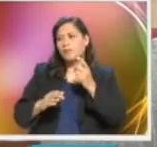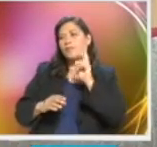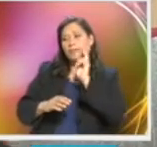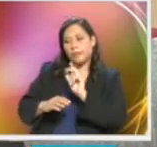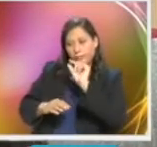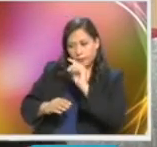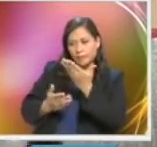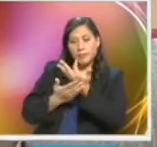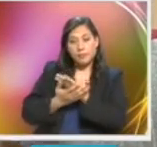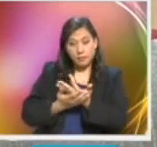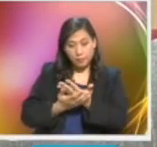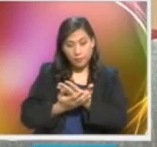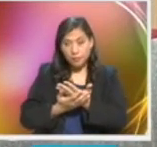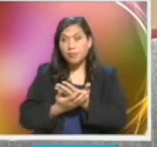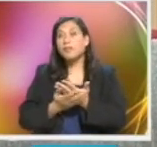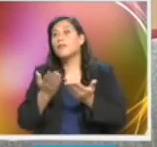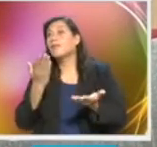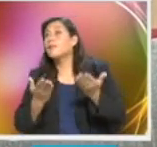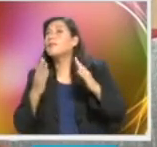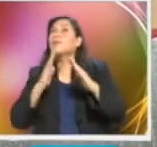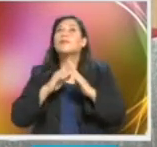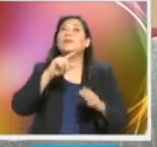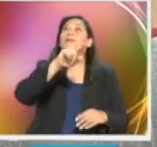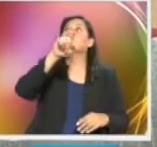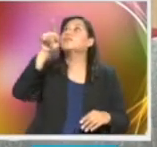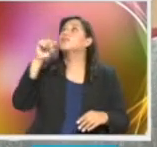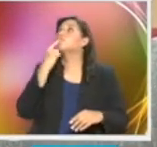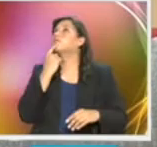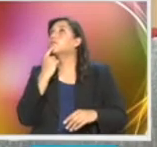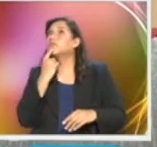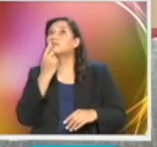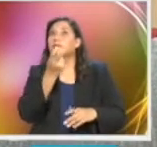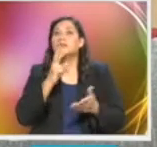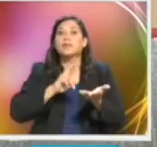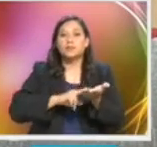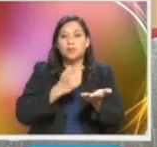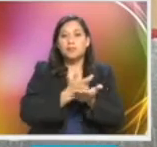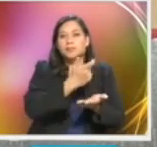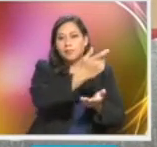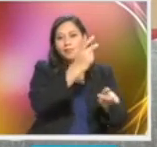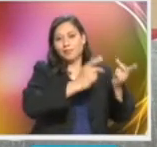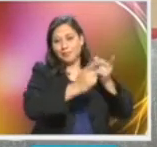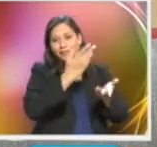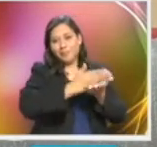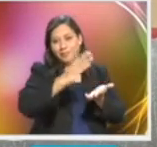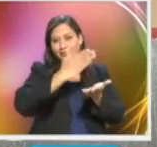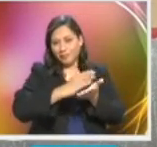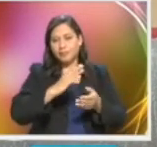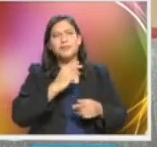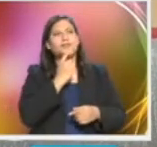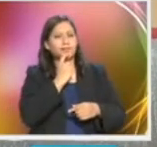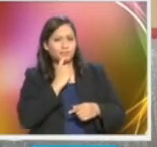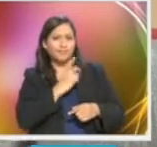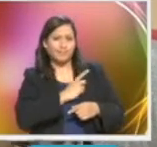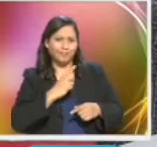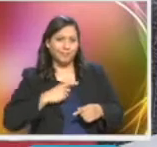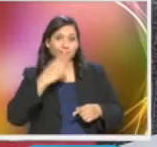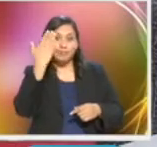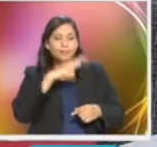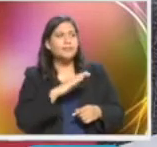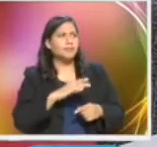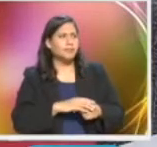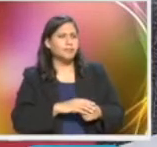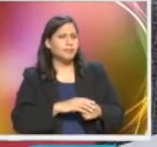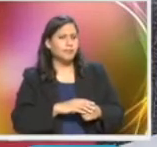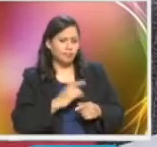ver que de acuerdo a lo que Efectivamente. cuesta sea ese monto, ¿no? Sí. Entonces, bueno, por eso tienes que saber tienes que saber que